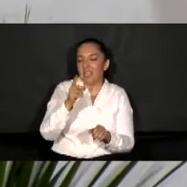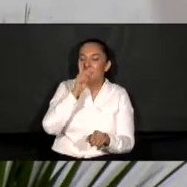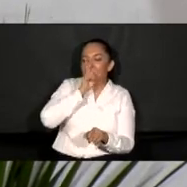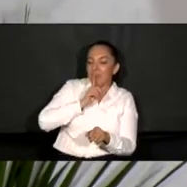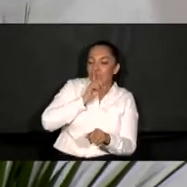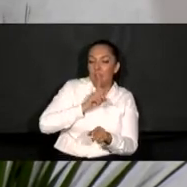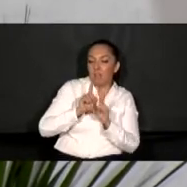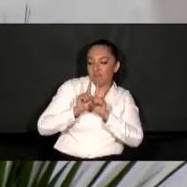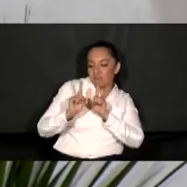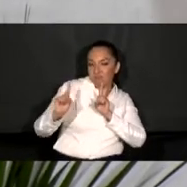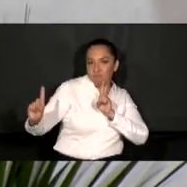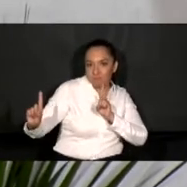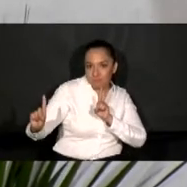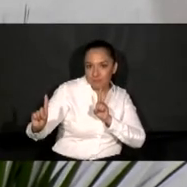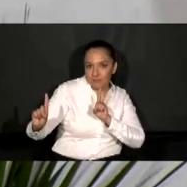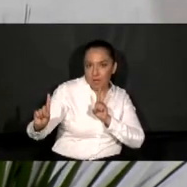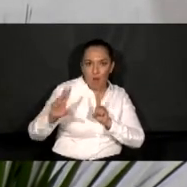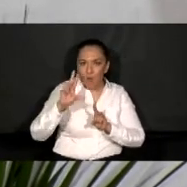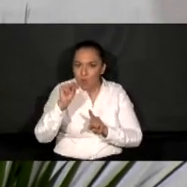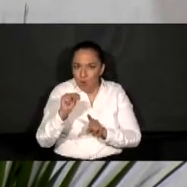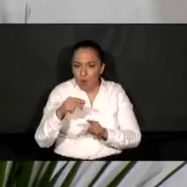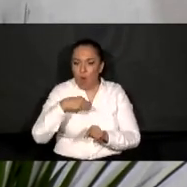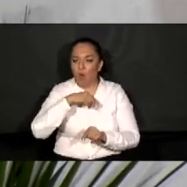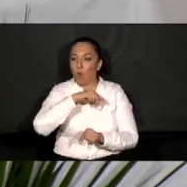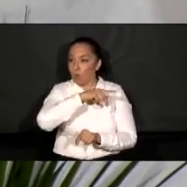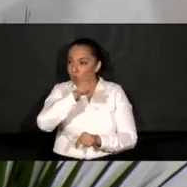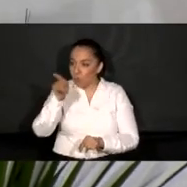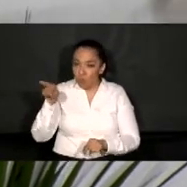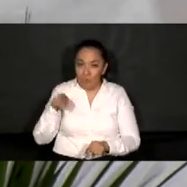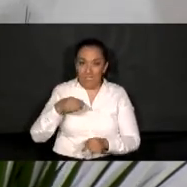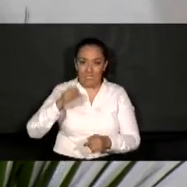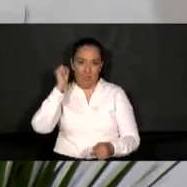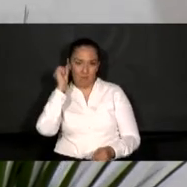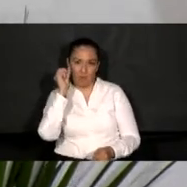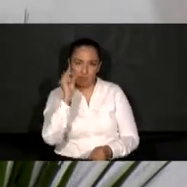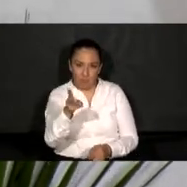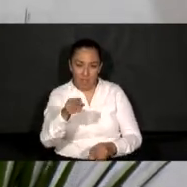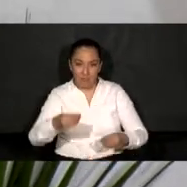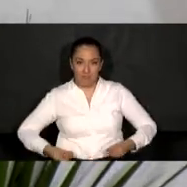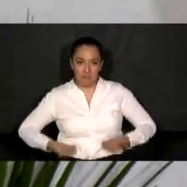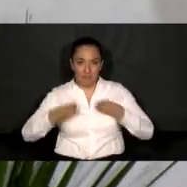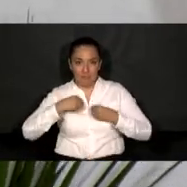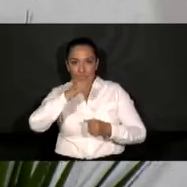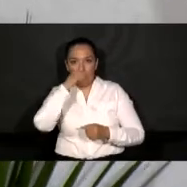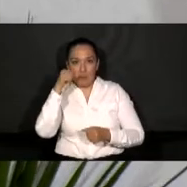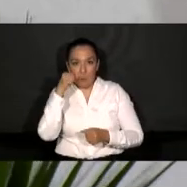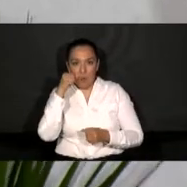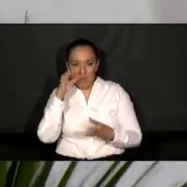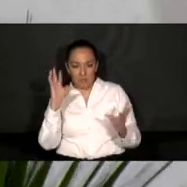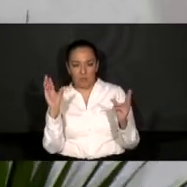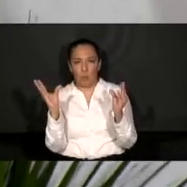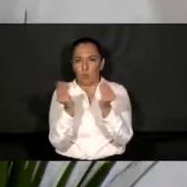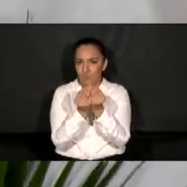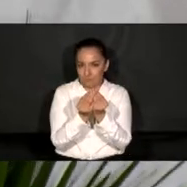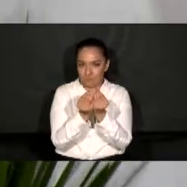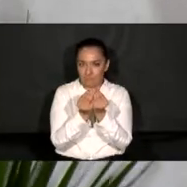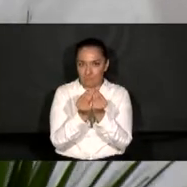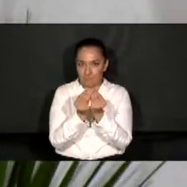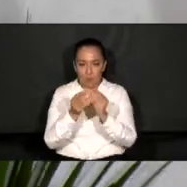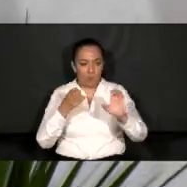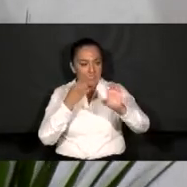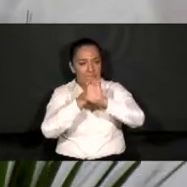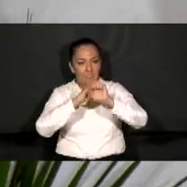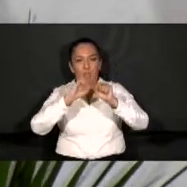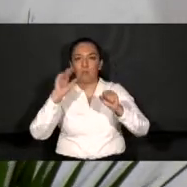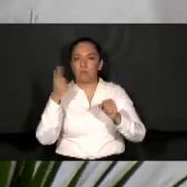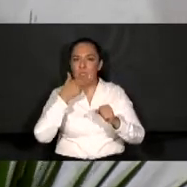la fortuna de vivir aquí en Juárez con los del resto de la gran entidad que es Chihuahua. Aquí estamos en una